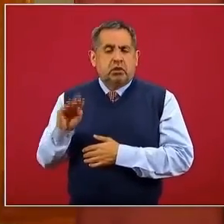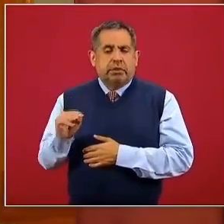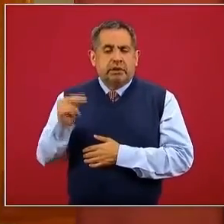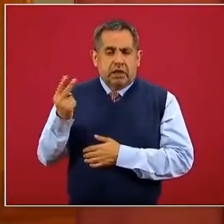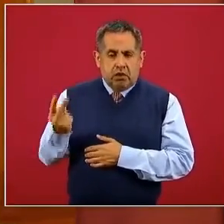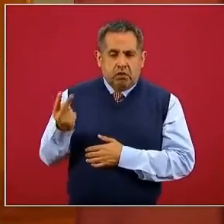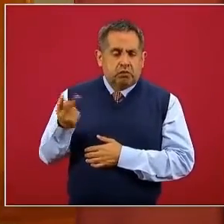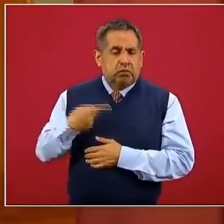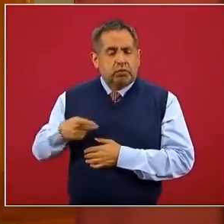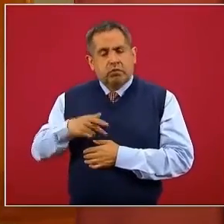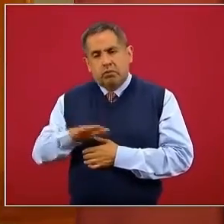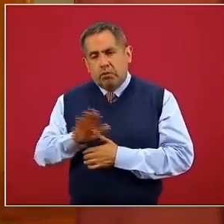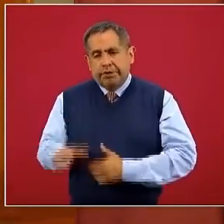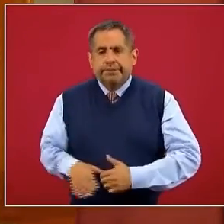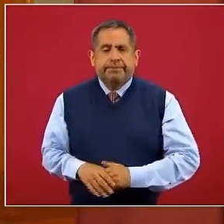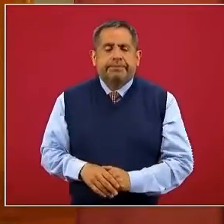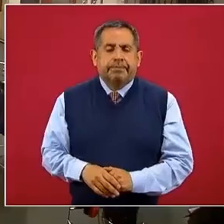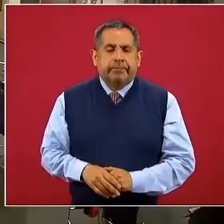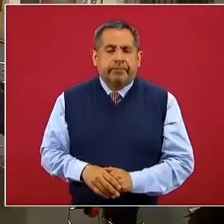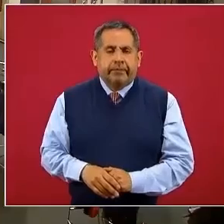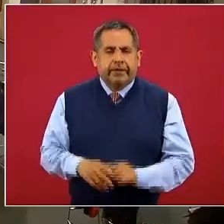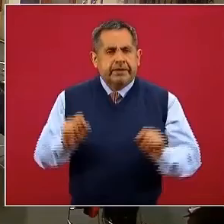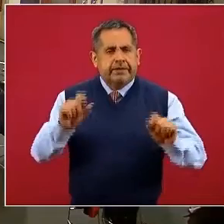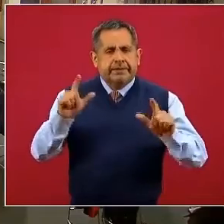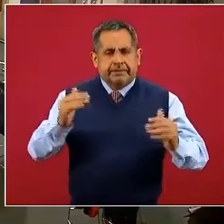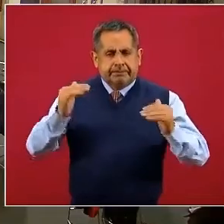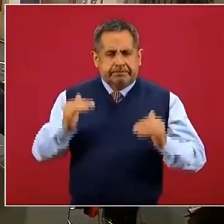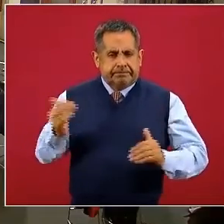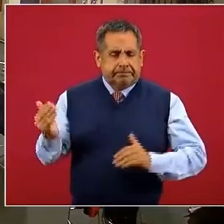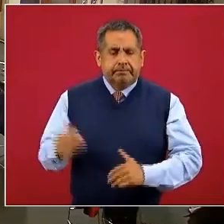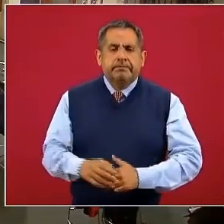2,392 defunciones. Veamos la siguiente diapositiva.